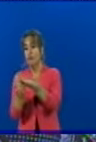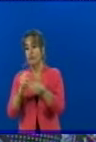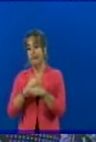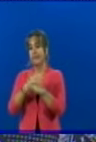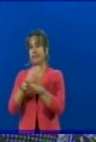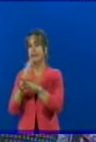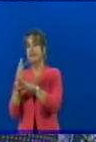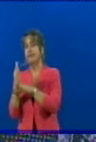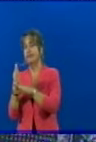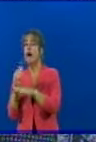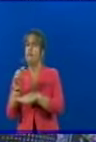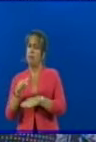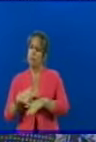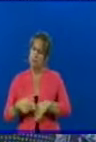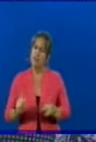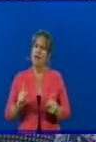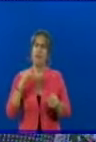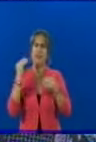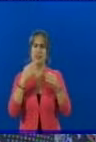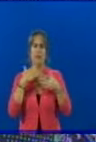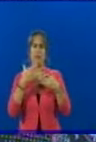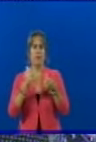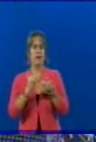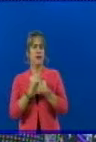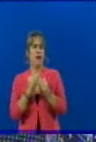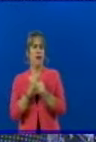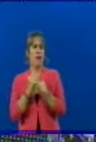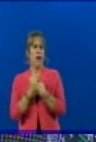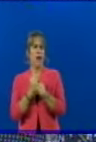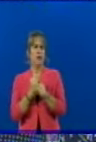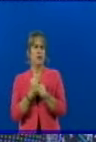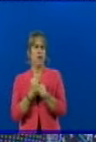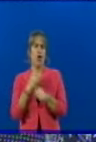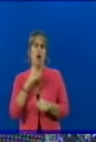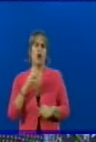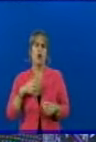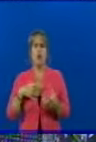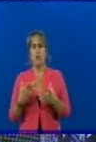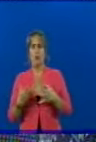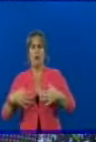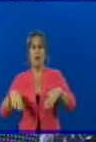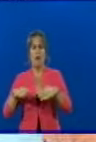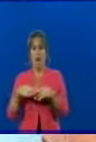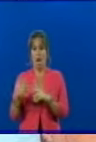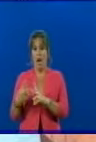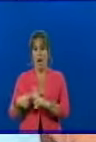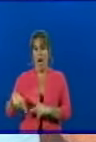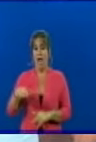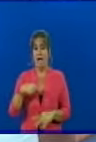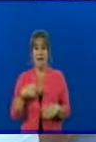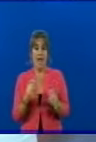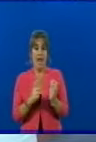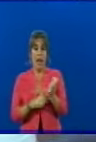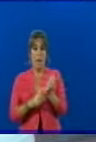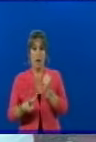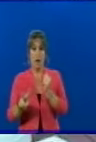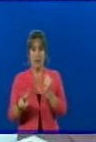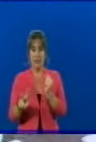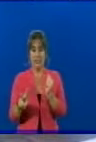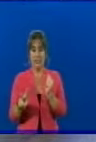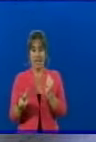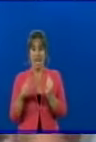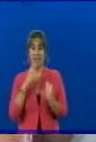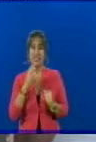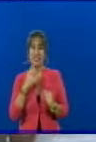vamos a llegar a la satisfacción total de la población. Y también estamos trabajando con un movimiento que estamos llevando a cabo hoy en la empresa provincial, que se llama